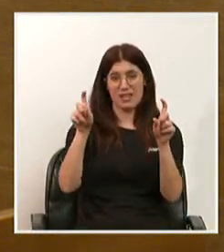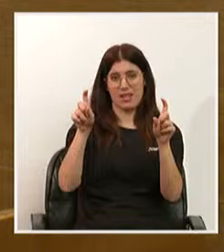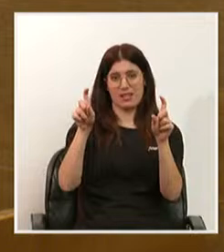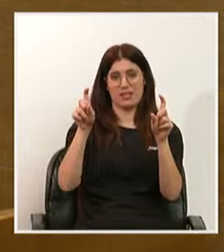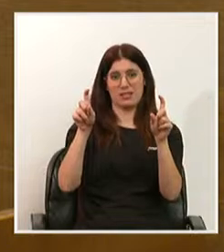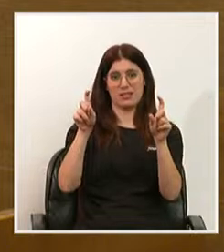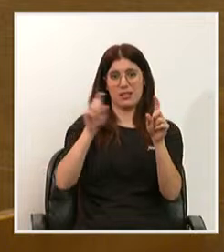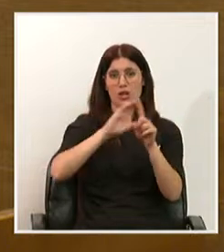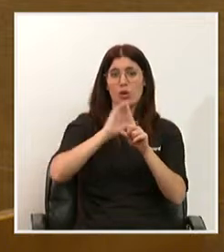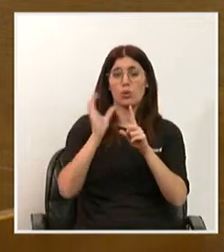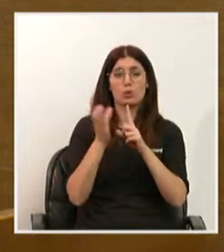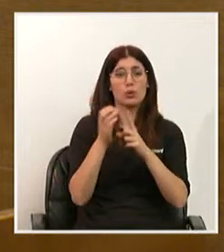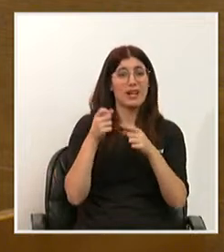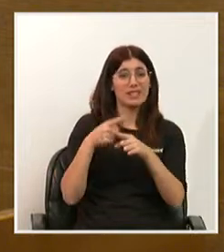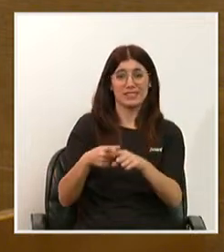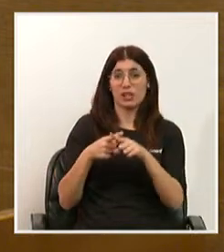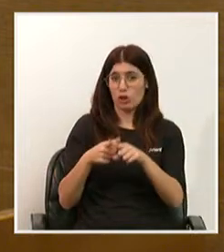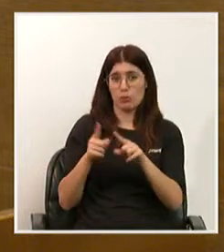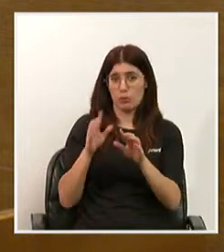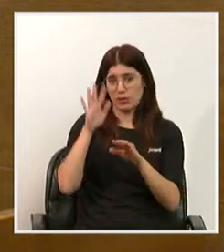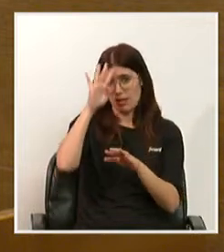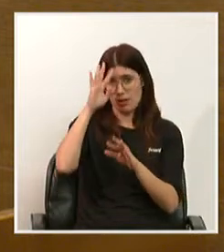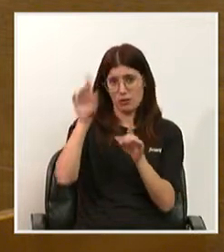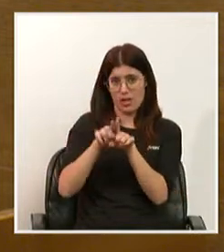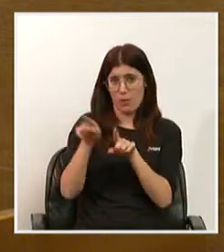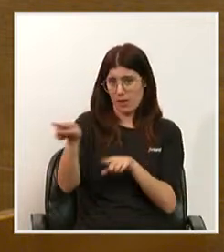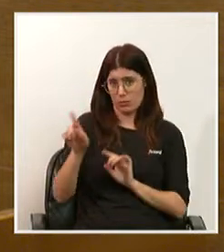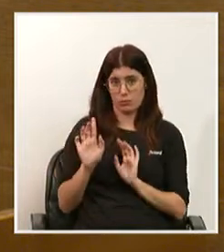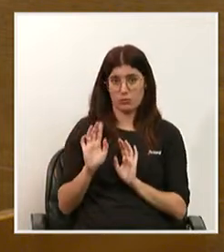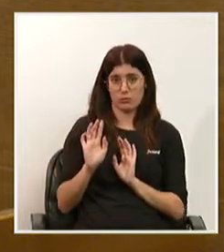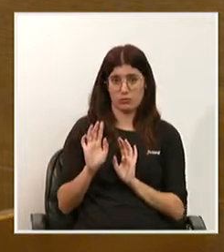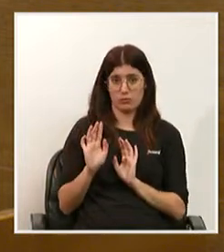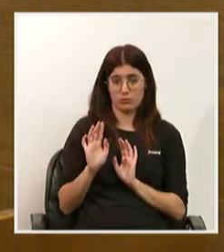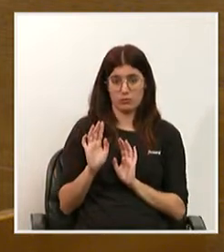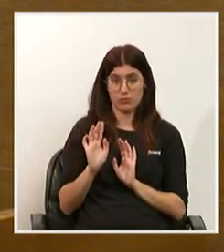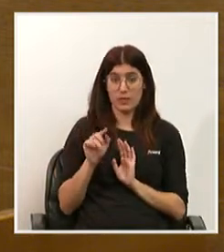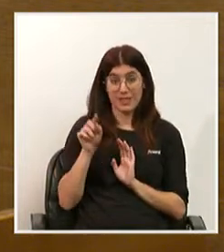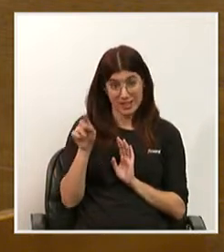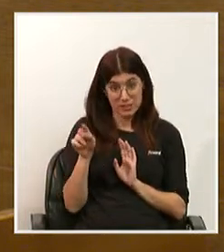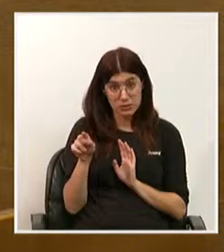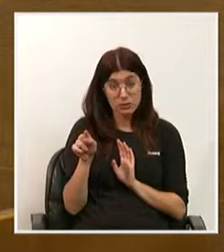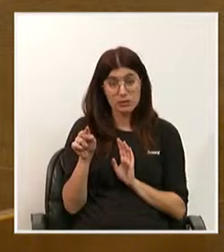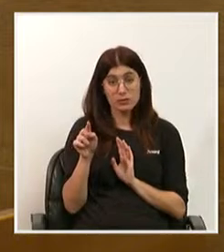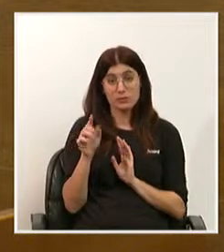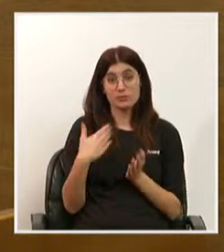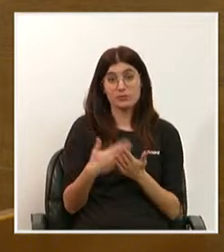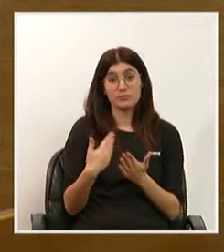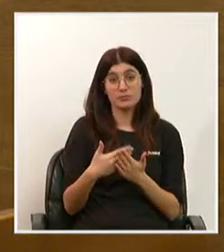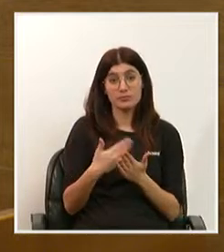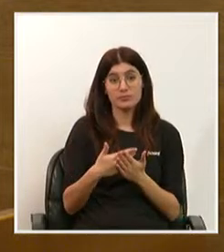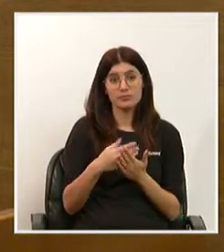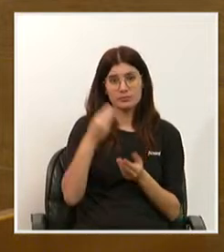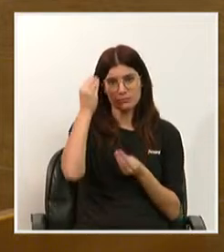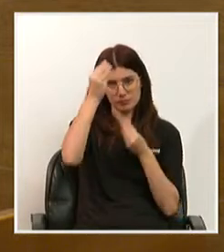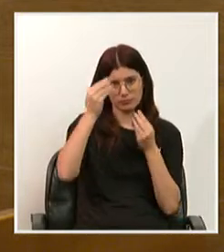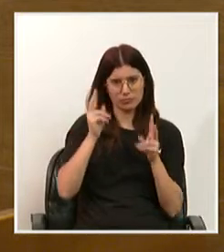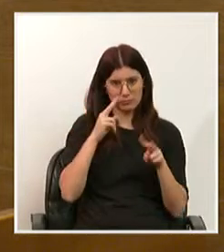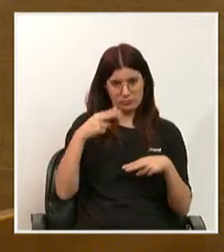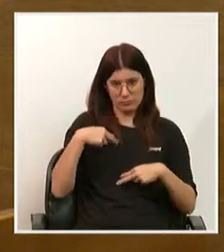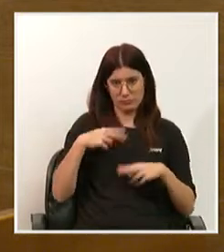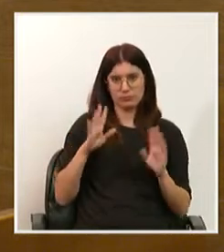comp la que y esñ de pensar